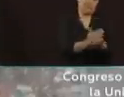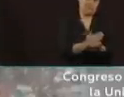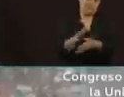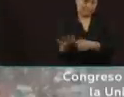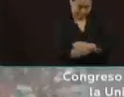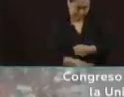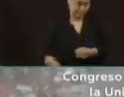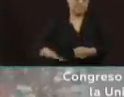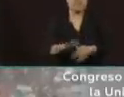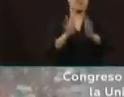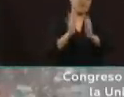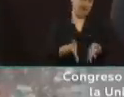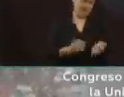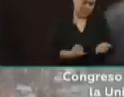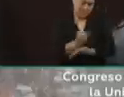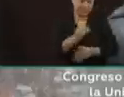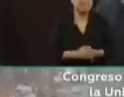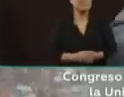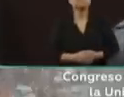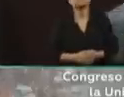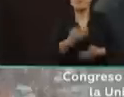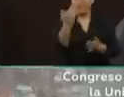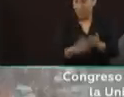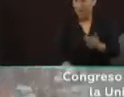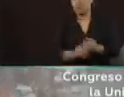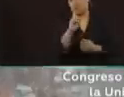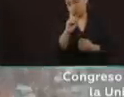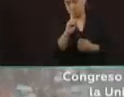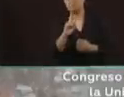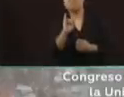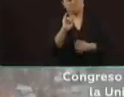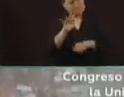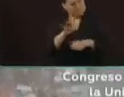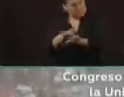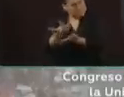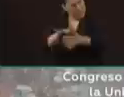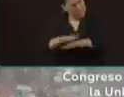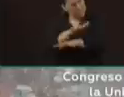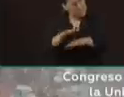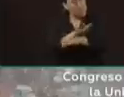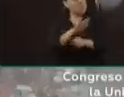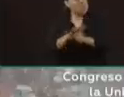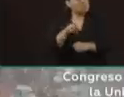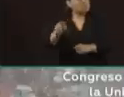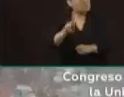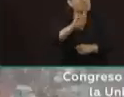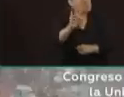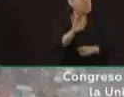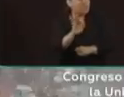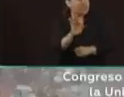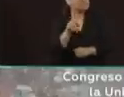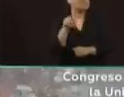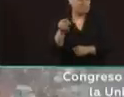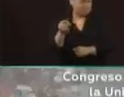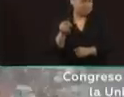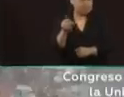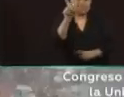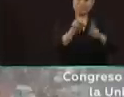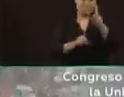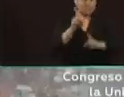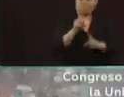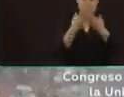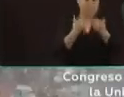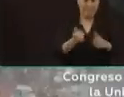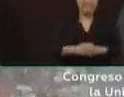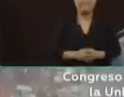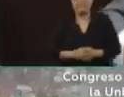legislativo. Y el que aún nos falta, pero lo vamos a transformar, es el poder judicial, sin ninguna duda.